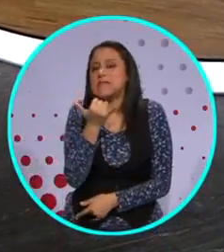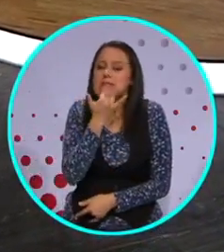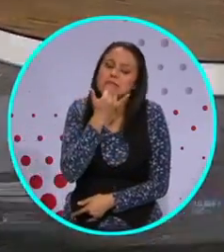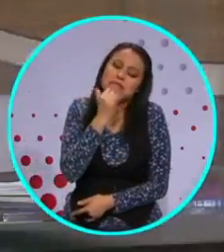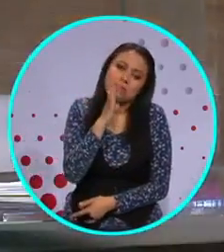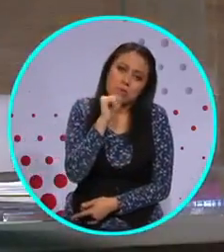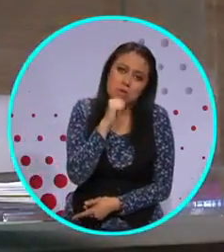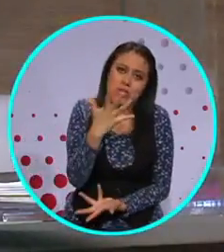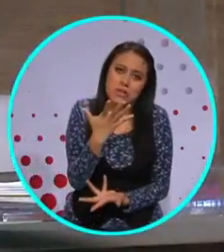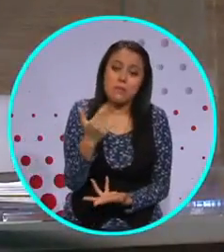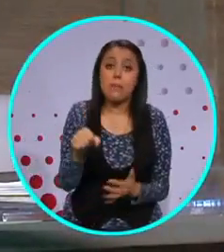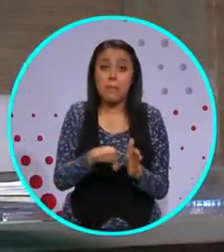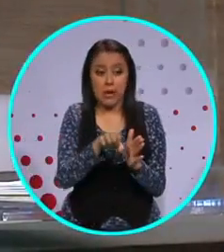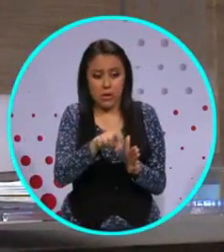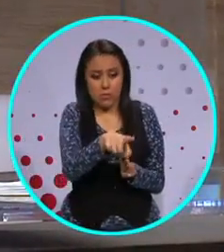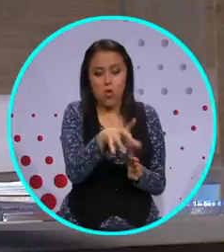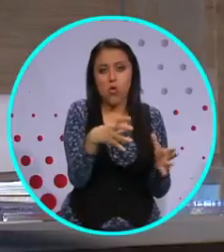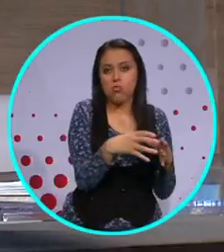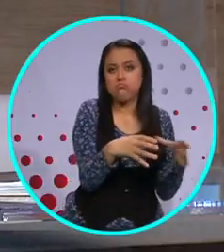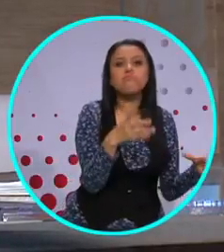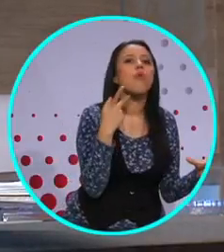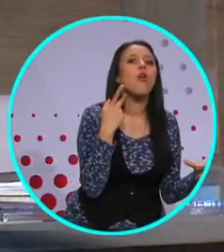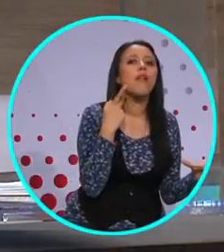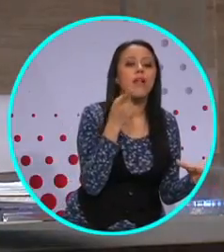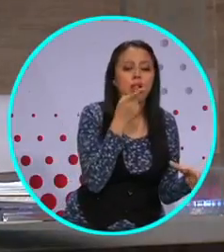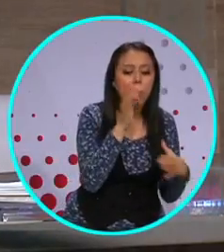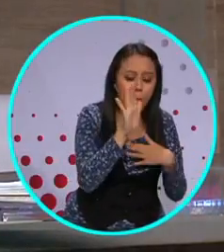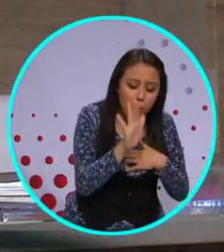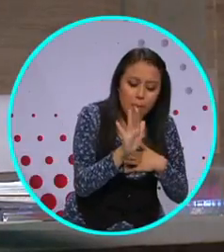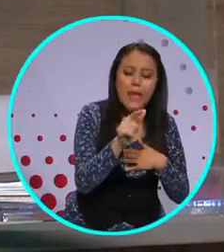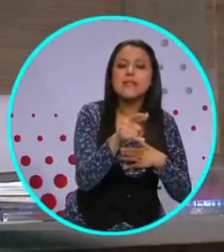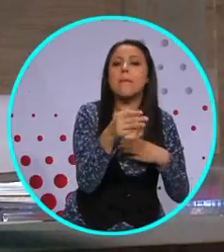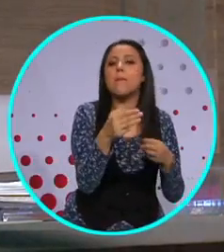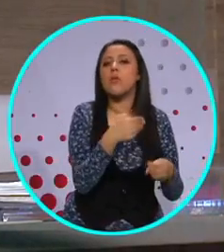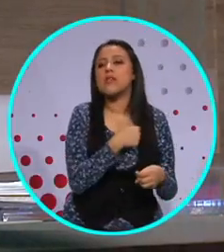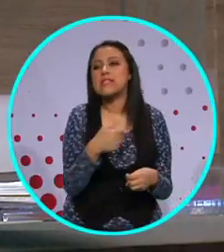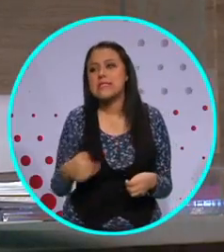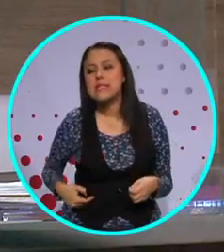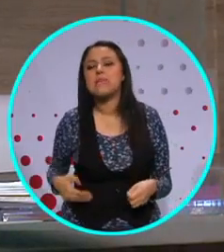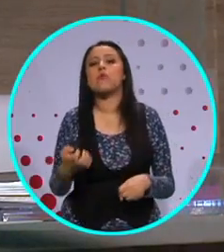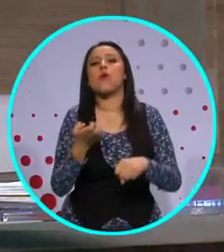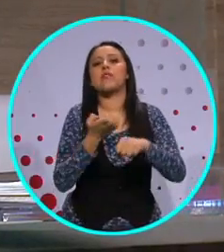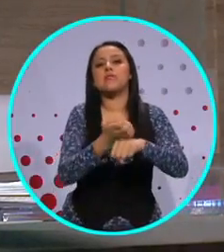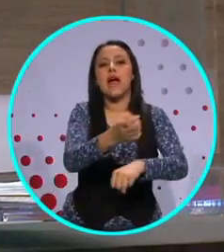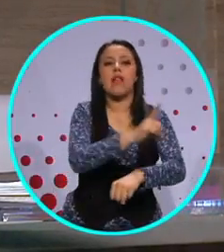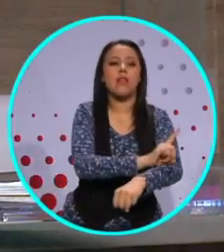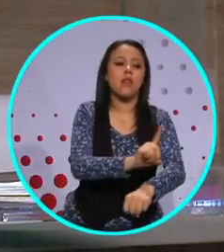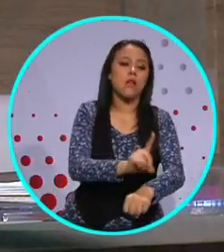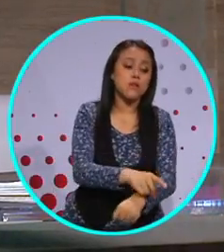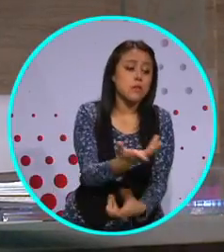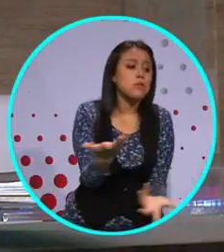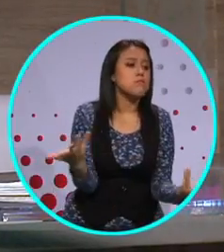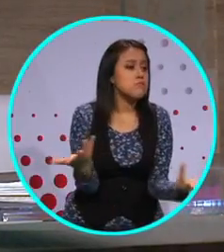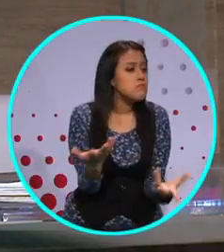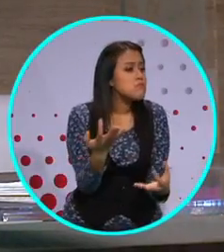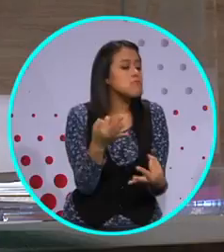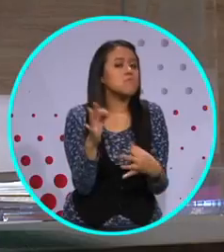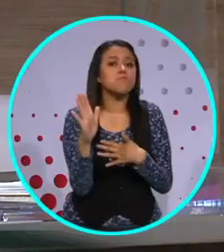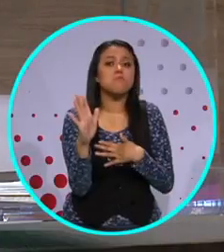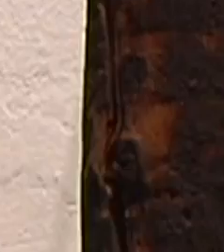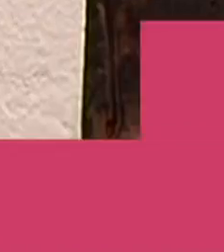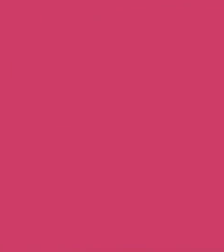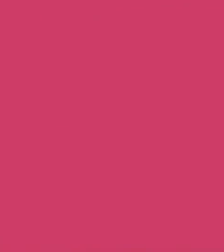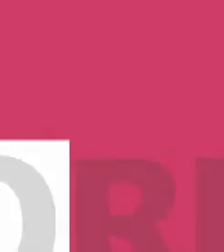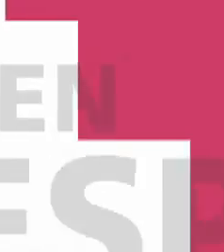su municipio en su delegación en sus ciudades cuantos cambios le prometieron y ya se va y no volvió a